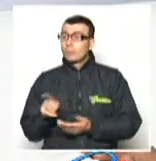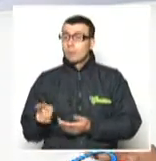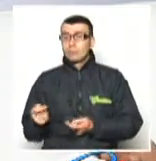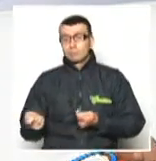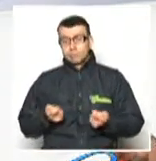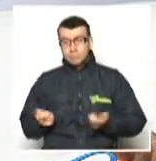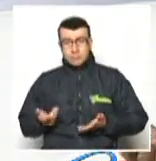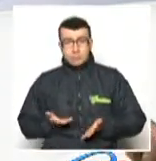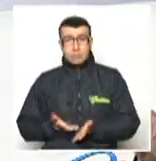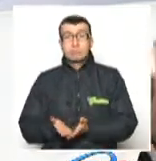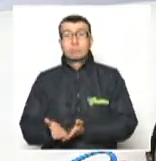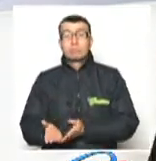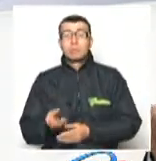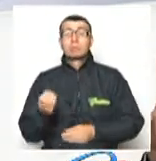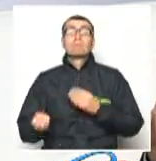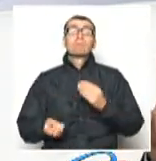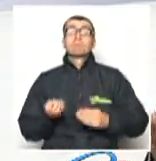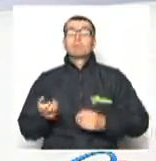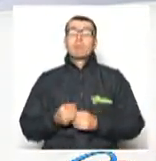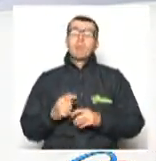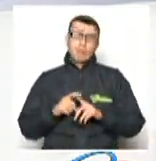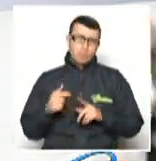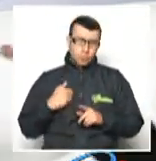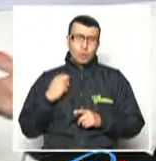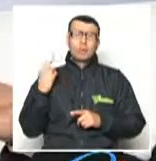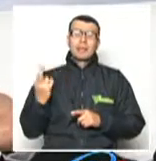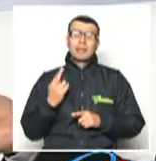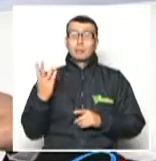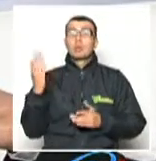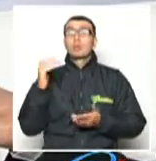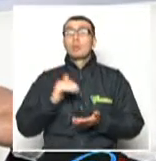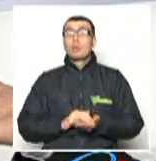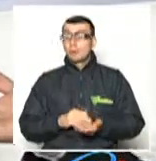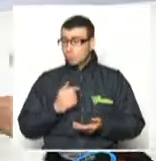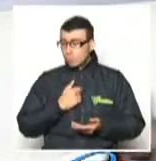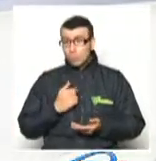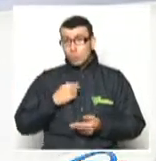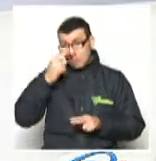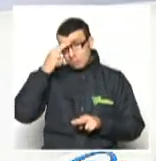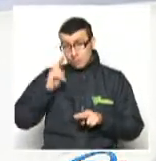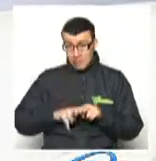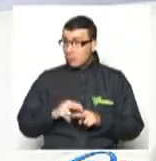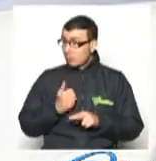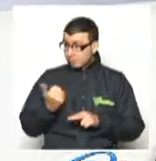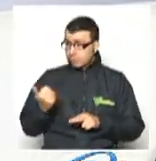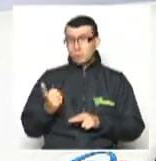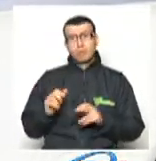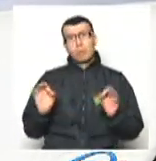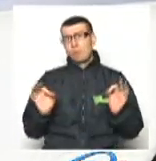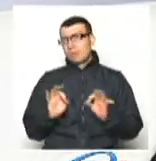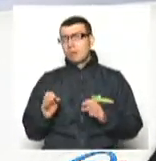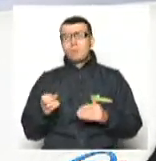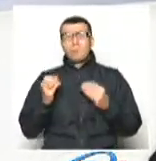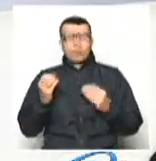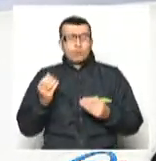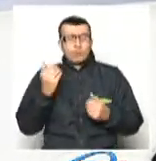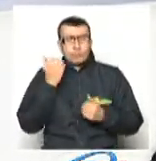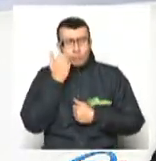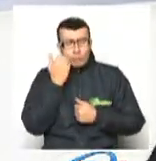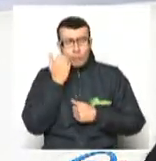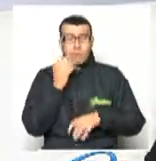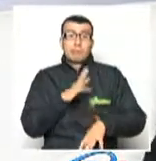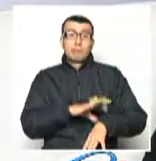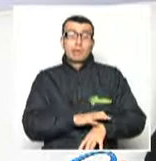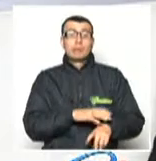alendronatos para la osteoporosis. Pero vuelvo y repito, esto no se lo está inventando él. pues Santiago dice, hay tantos médicos, referencias,